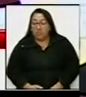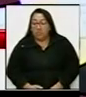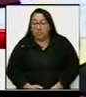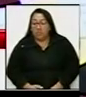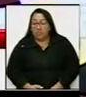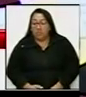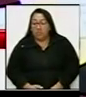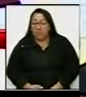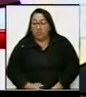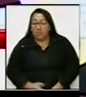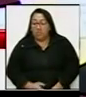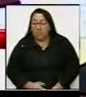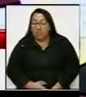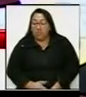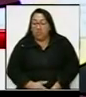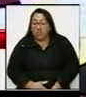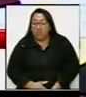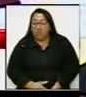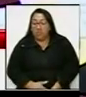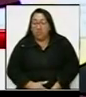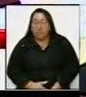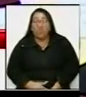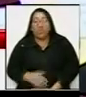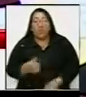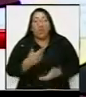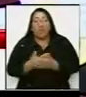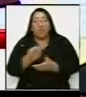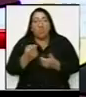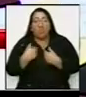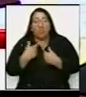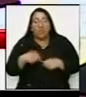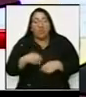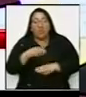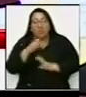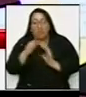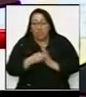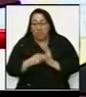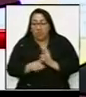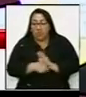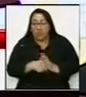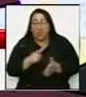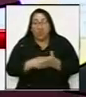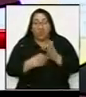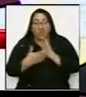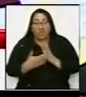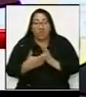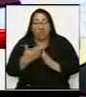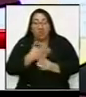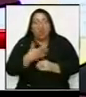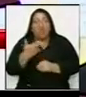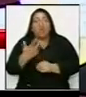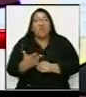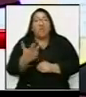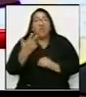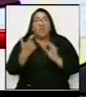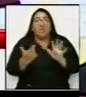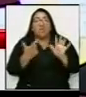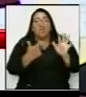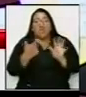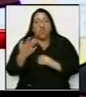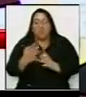Sí, presidenta. ¿Cuál es la propuesta que tiene ahí usted, congresista? Está en el proyecto de ley que presenté, presidenta, el